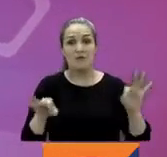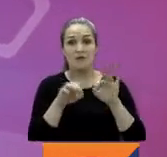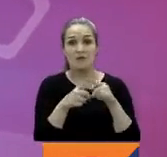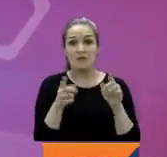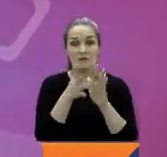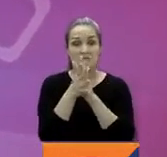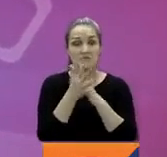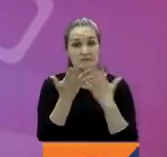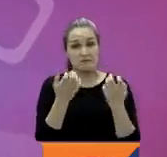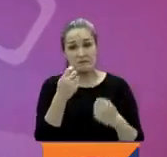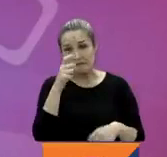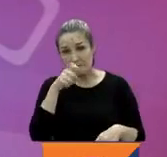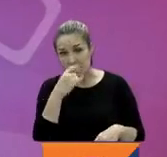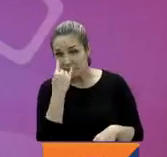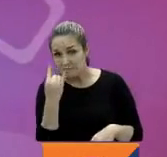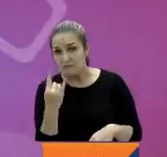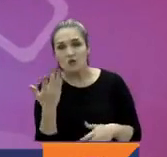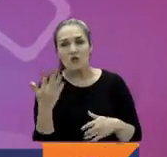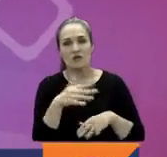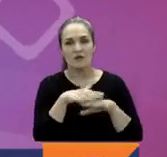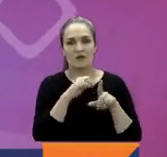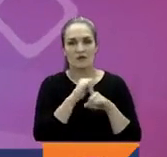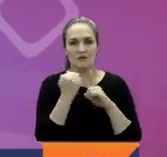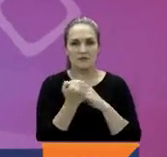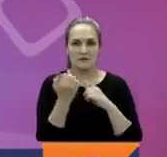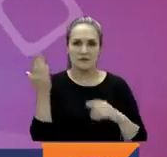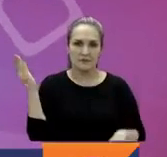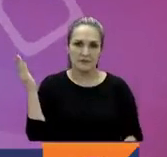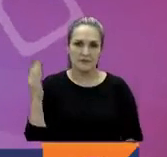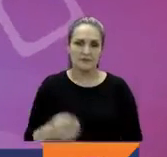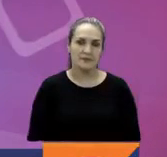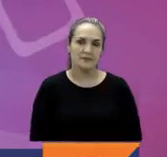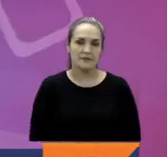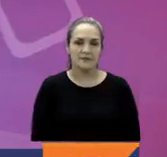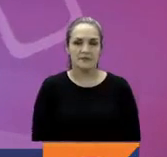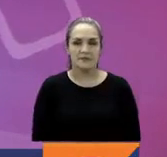informado 24/7, nos encuentra en todas nuestras redes sociales como RTVC Noticias.